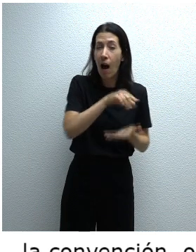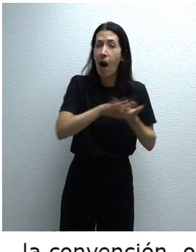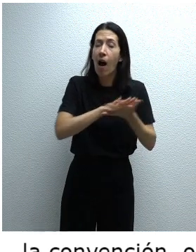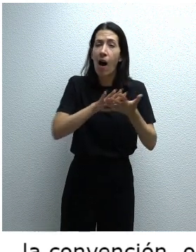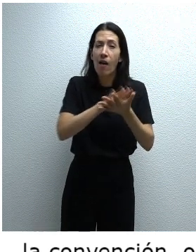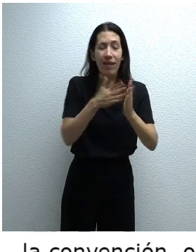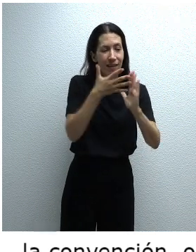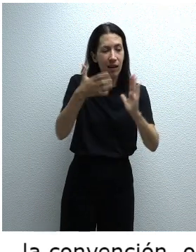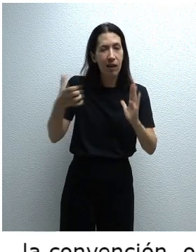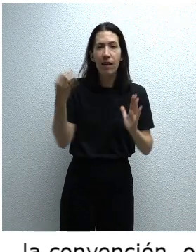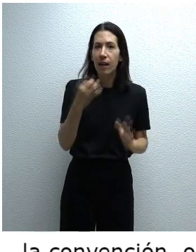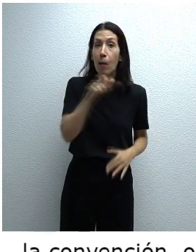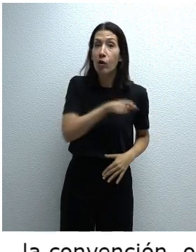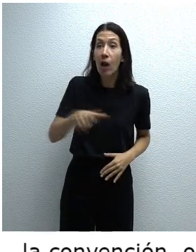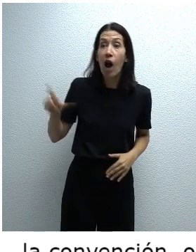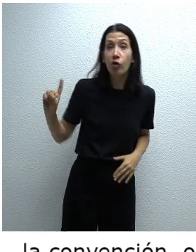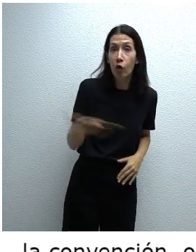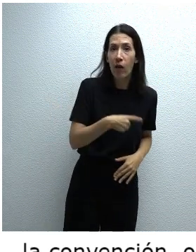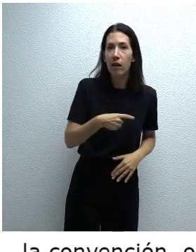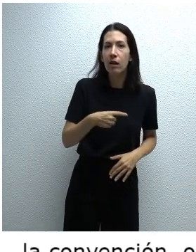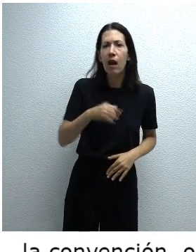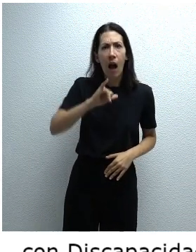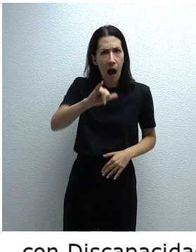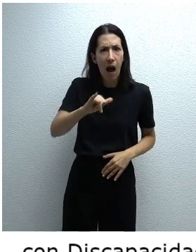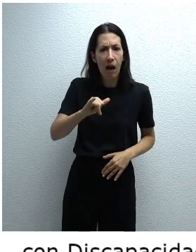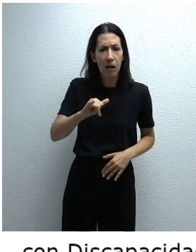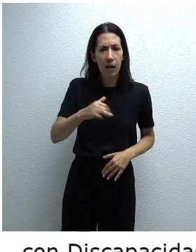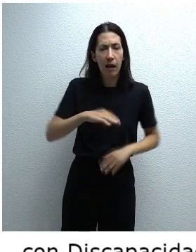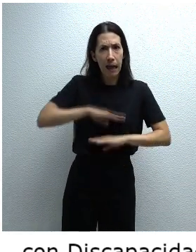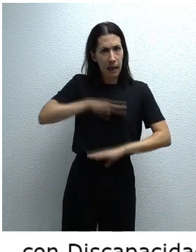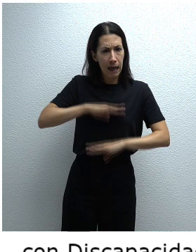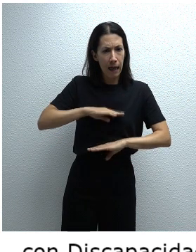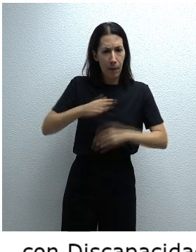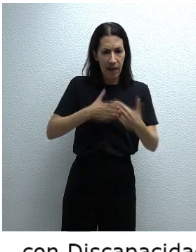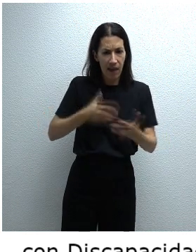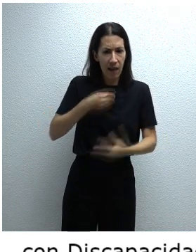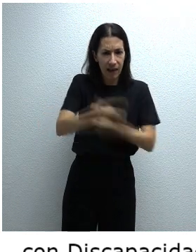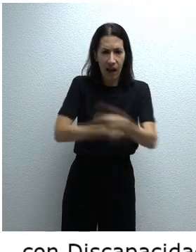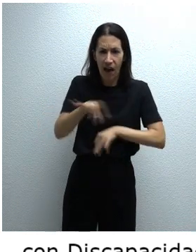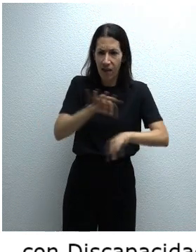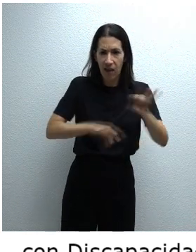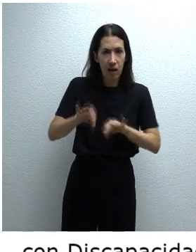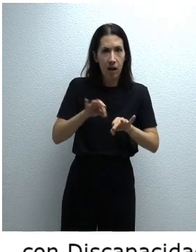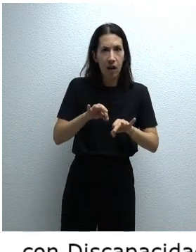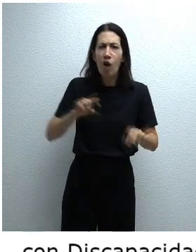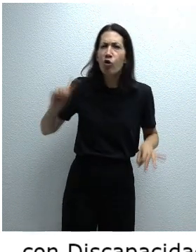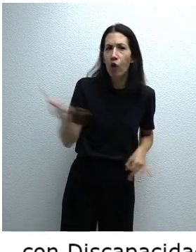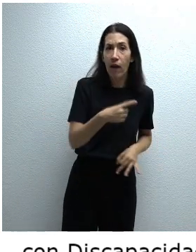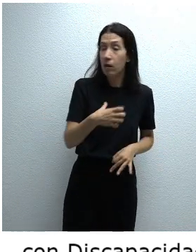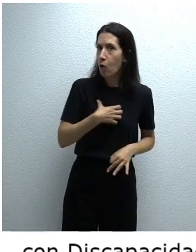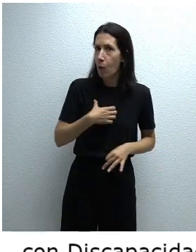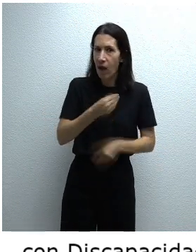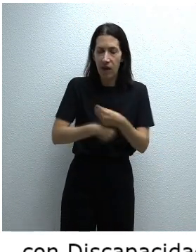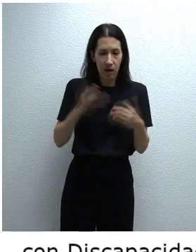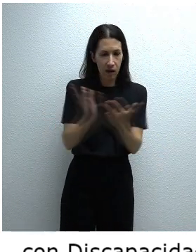de que todas las personas tienen capacidad jurídica, todas sin excepción. No se puede, como he visto en algún foro, distinguir, hacer